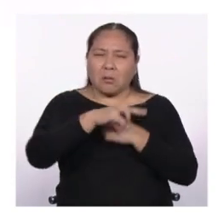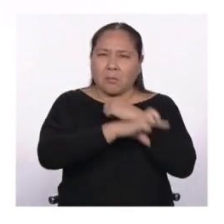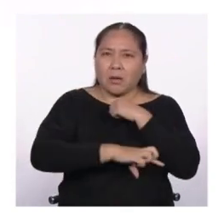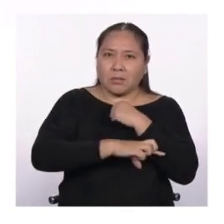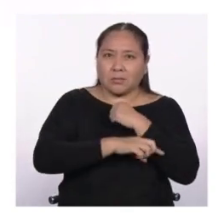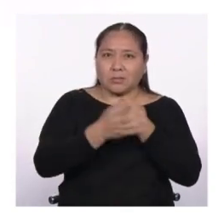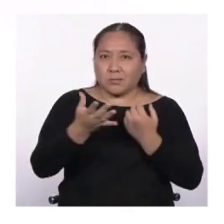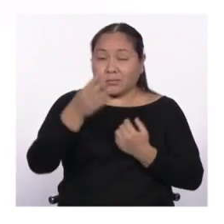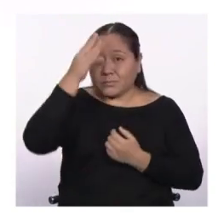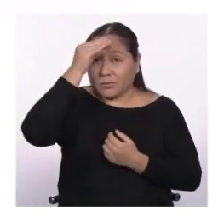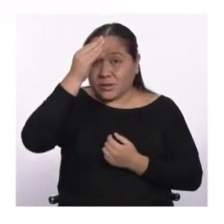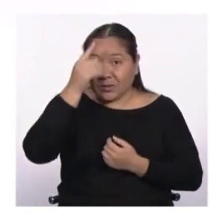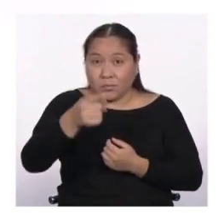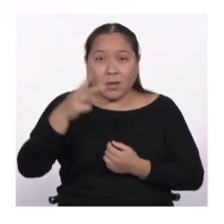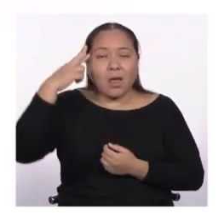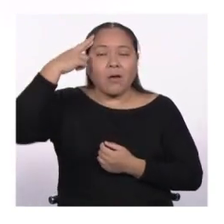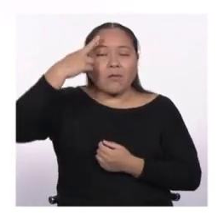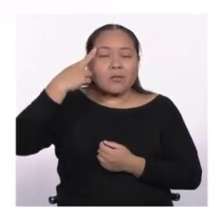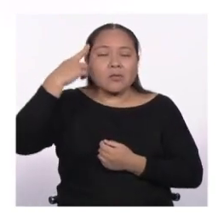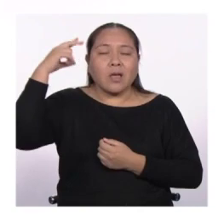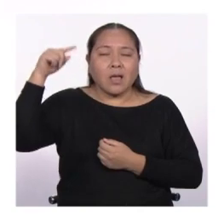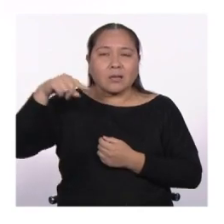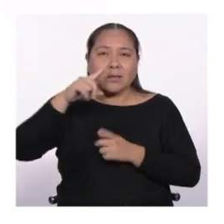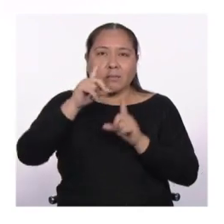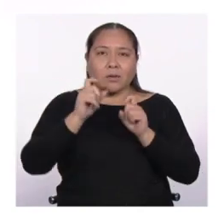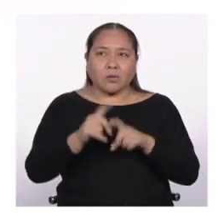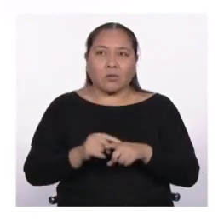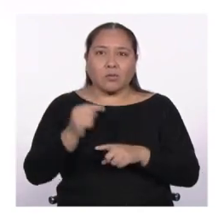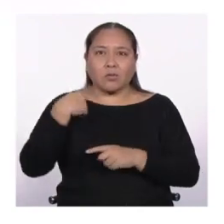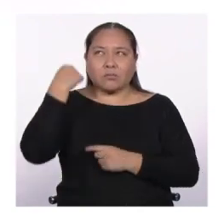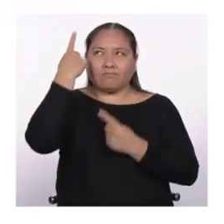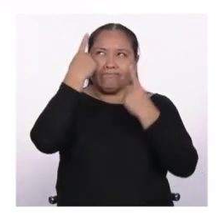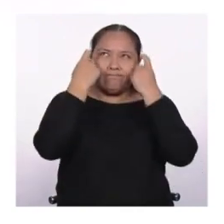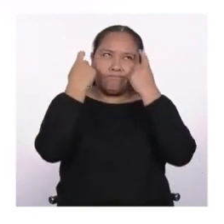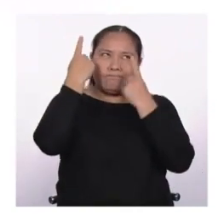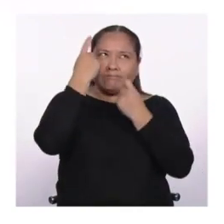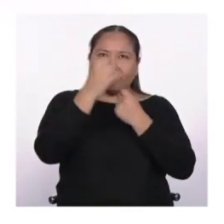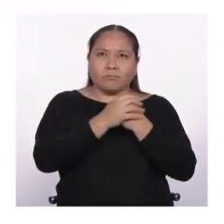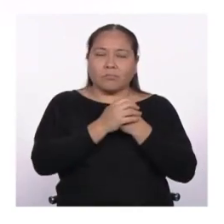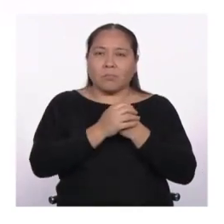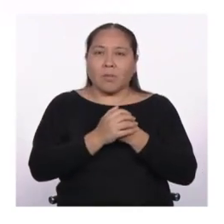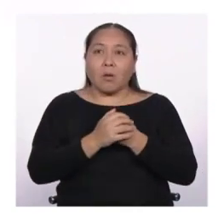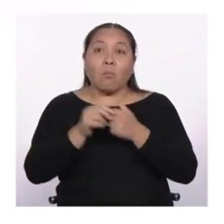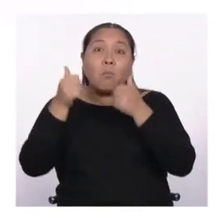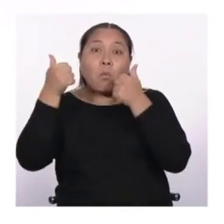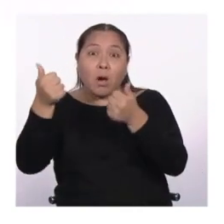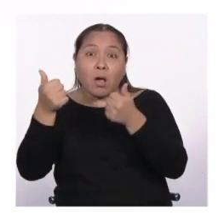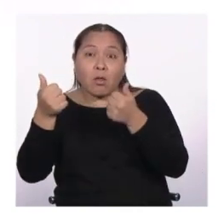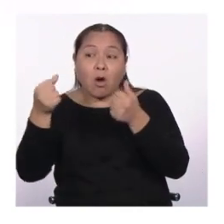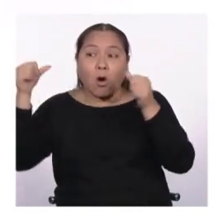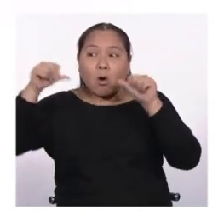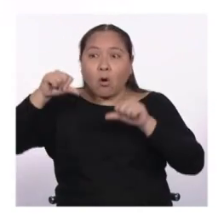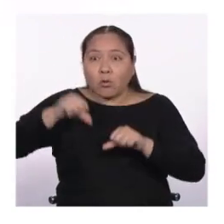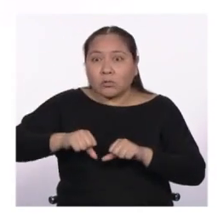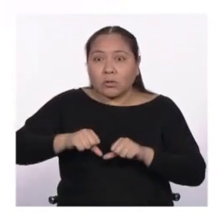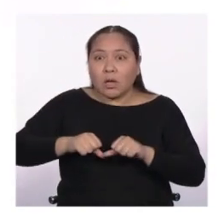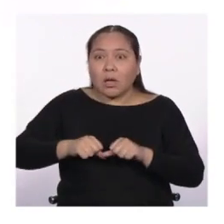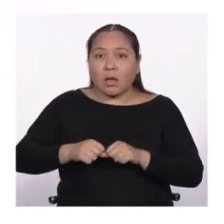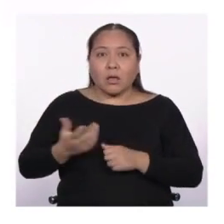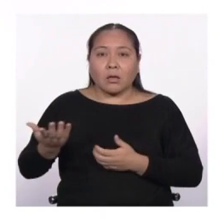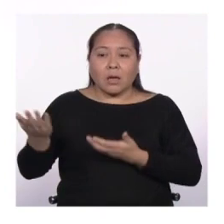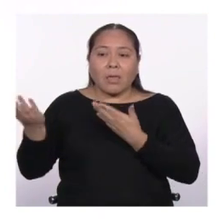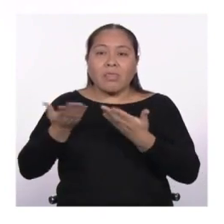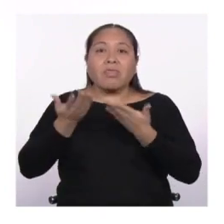para reflexionar sobre esta pregunta, tienes que cuestionarte sobre las ventajas y desventajas que trae cada sistema